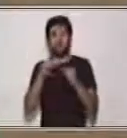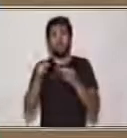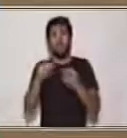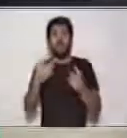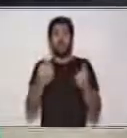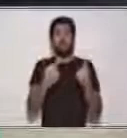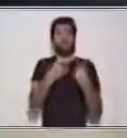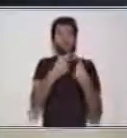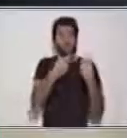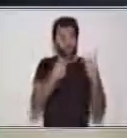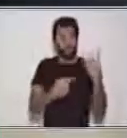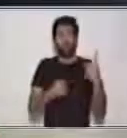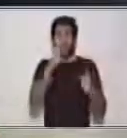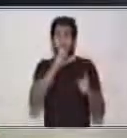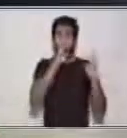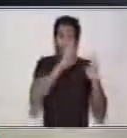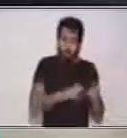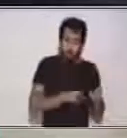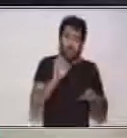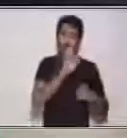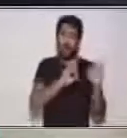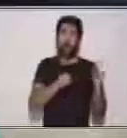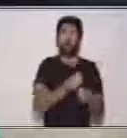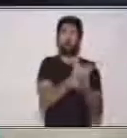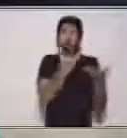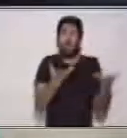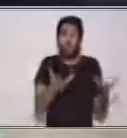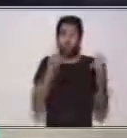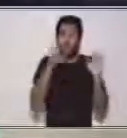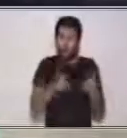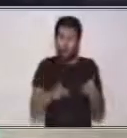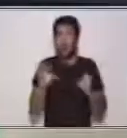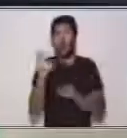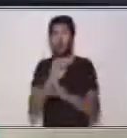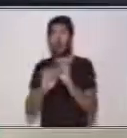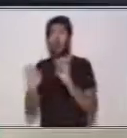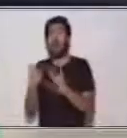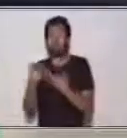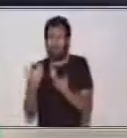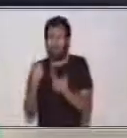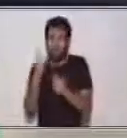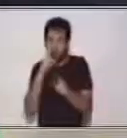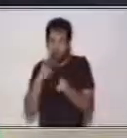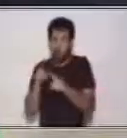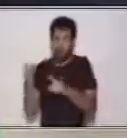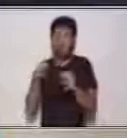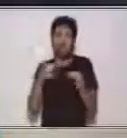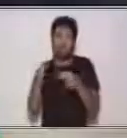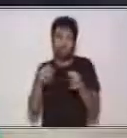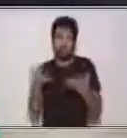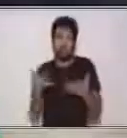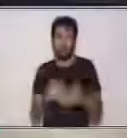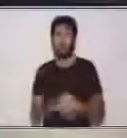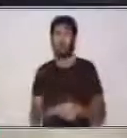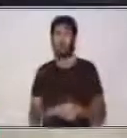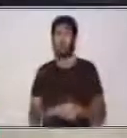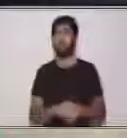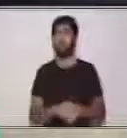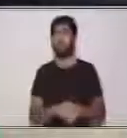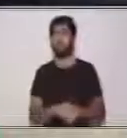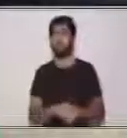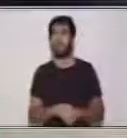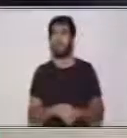en qué número vamos a expresar el mensaje, ¿sí? Por ejemplo, en las